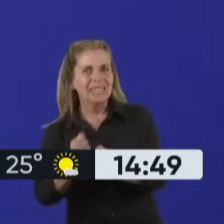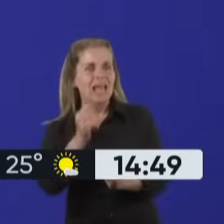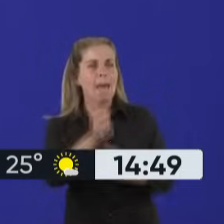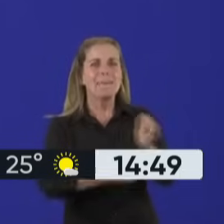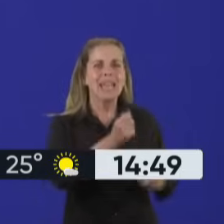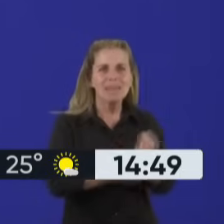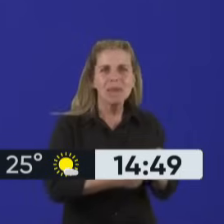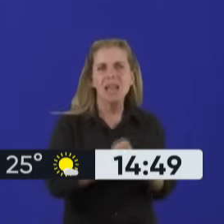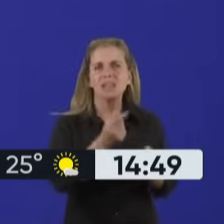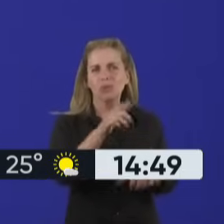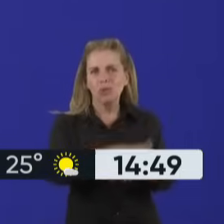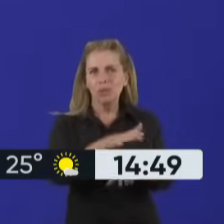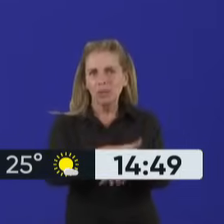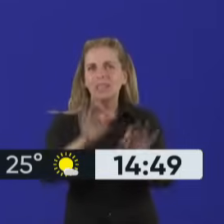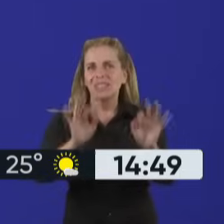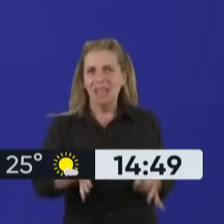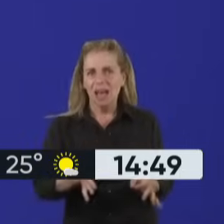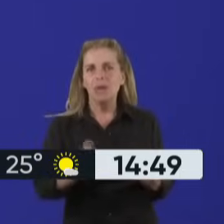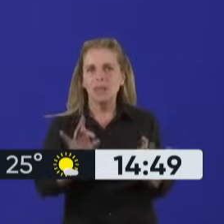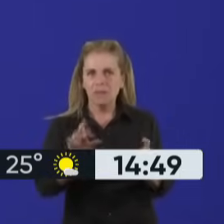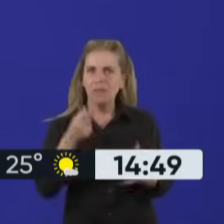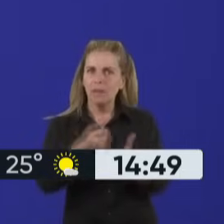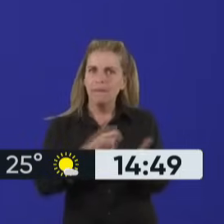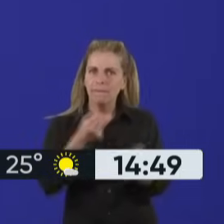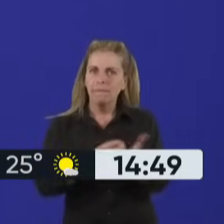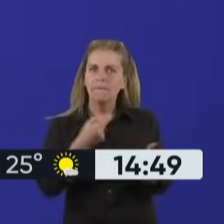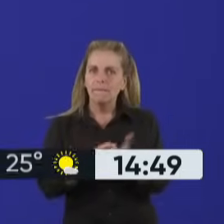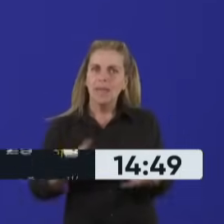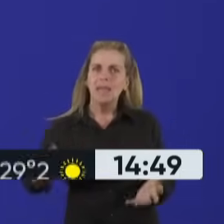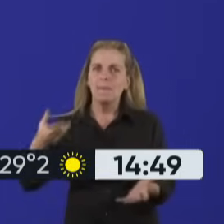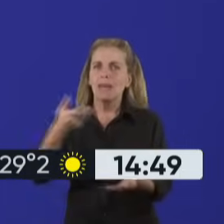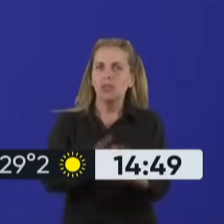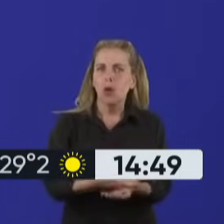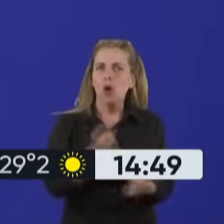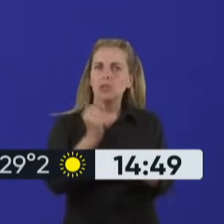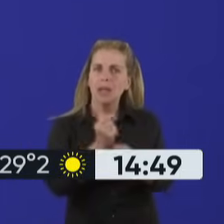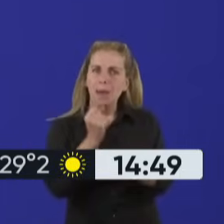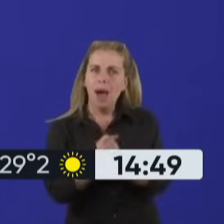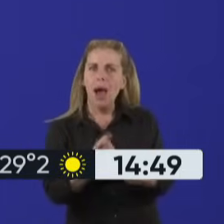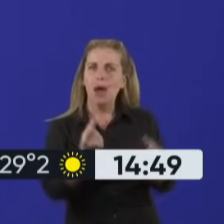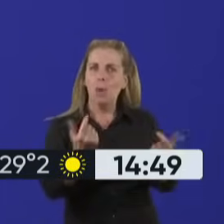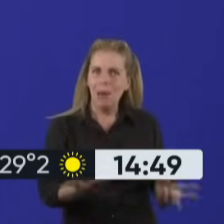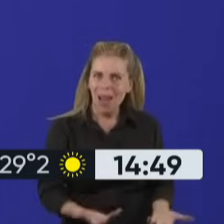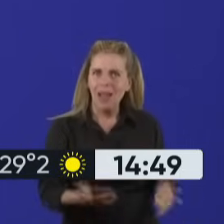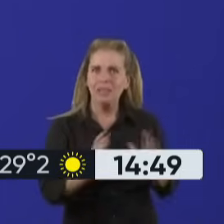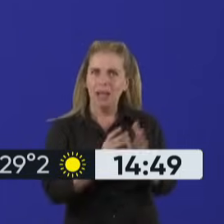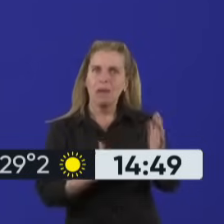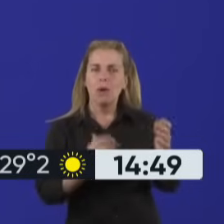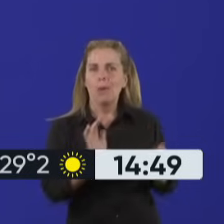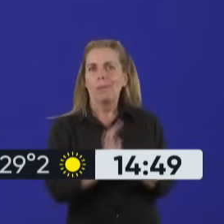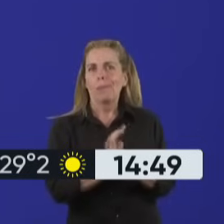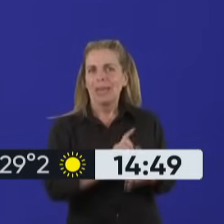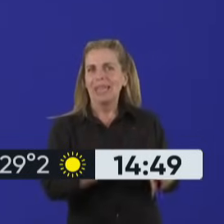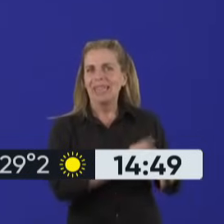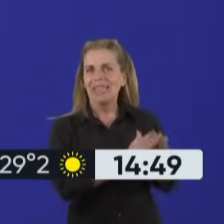lo que cuesta construir. Digo, construir es algo que requiere de mucho trabajo, y destruir, digamos, se puede destruir